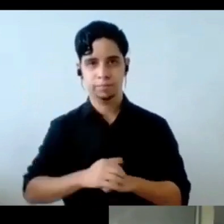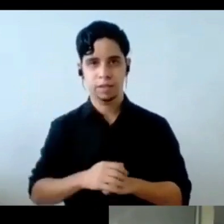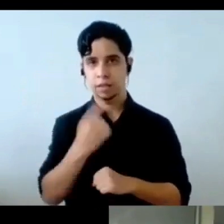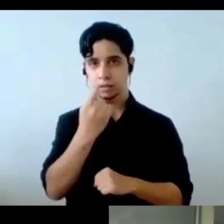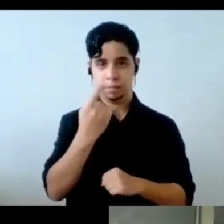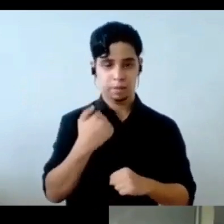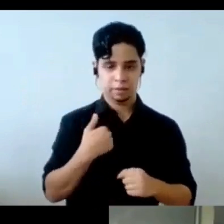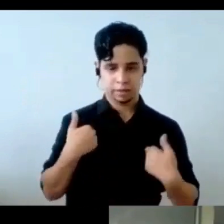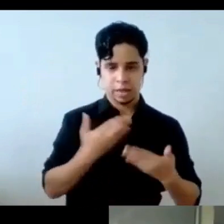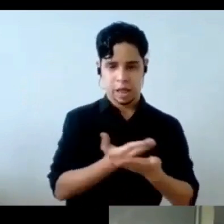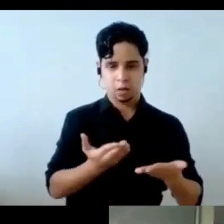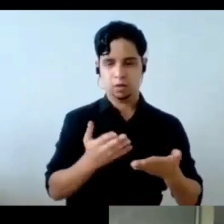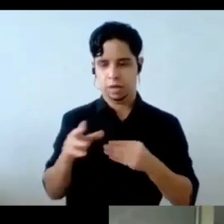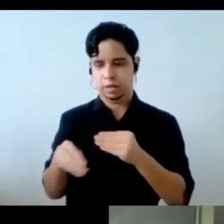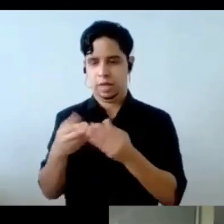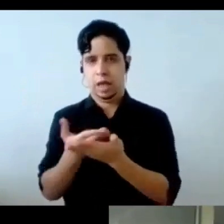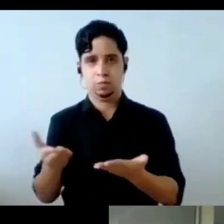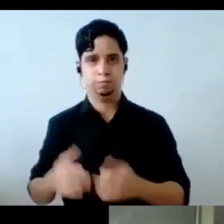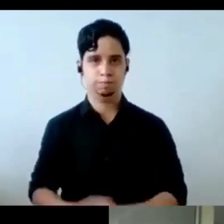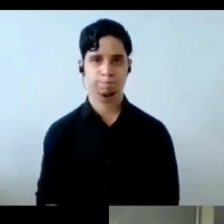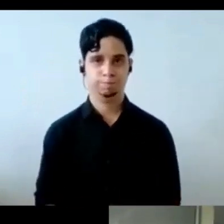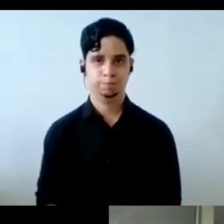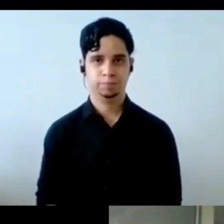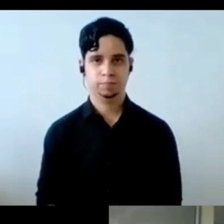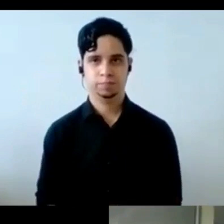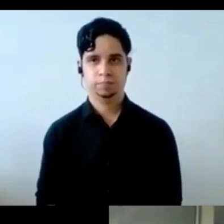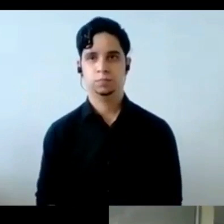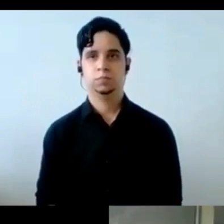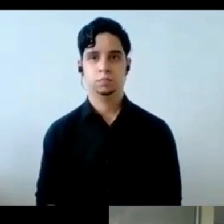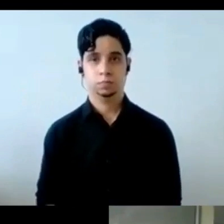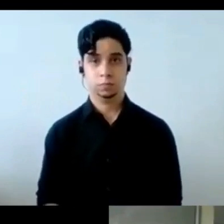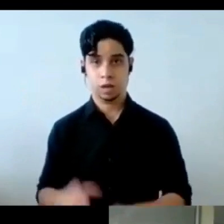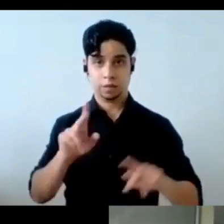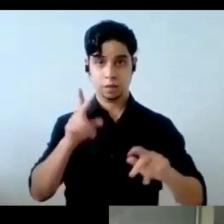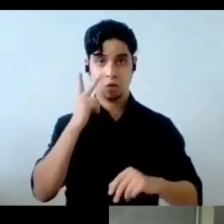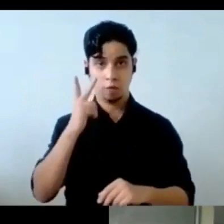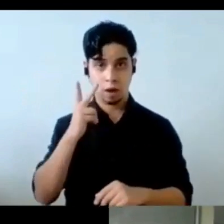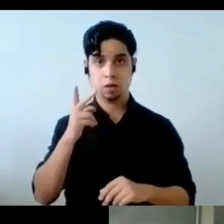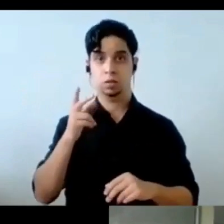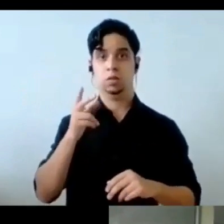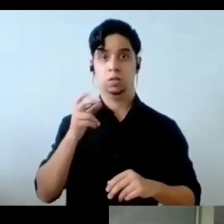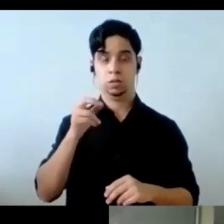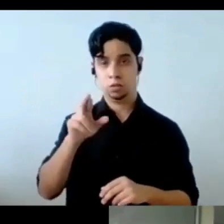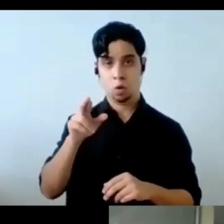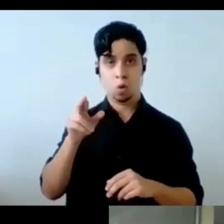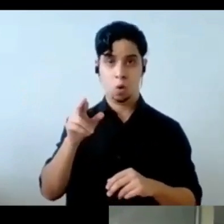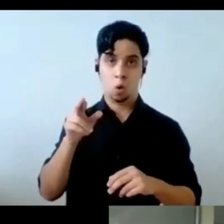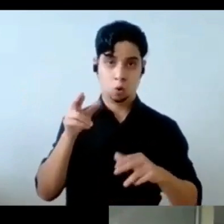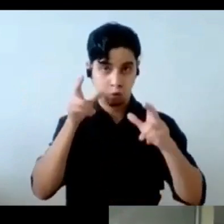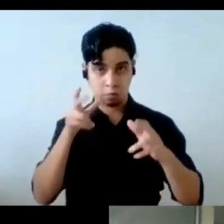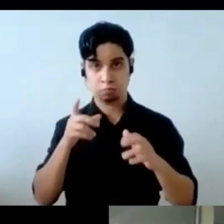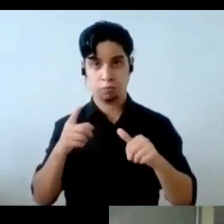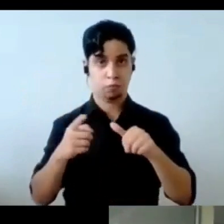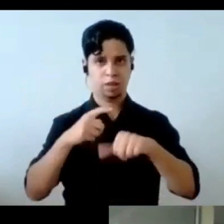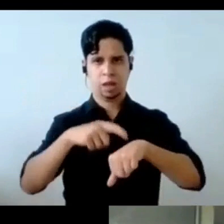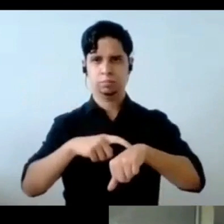poquito. Es el pico. Sí. Bueno, y los que nos ven o nos escuchan por primera vez, este es un programa que